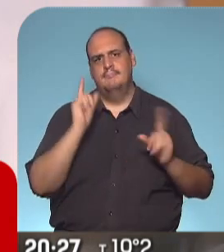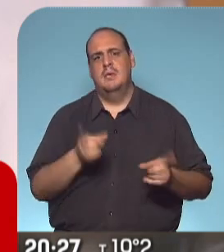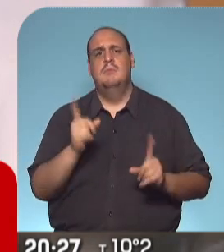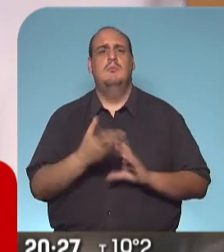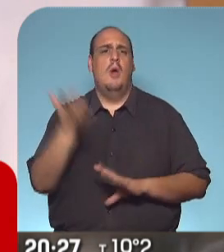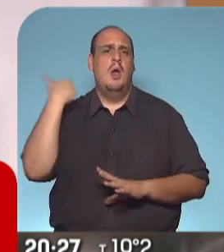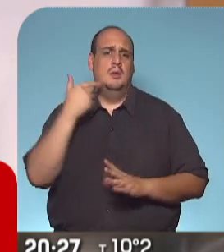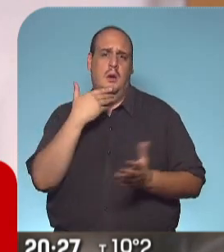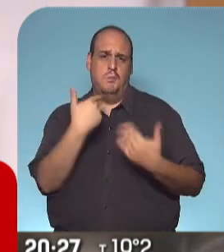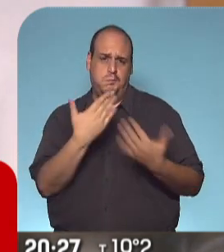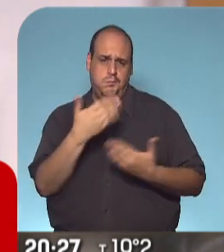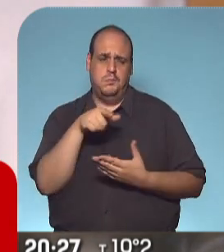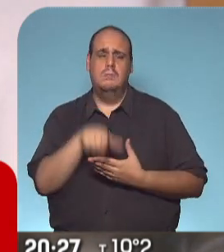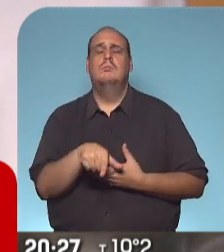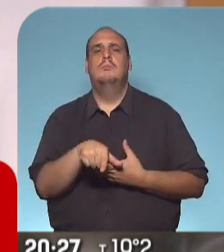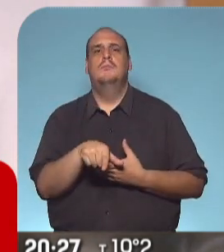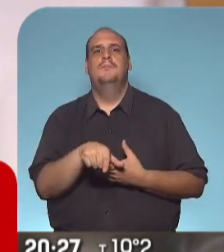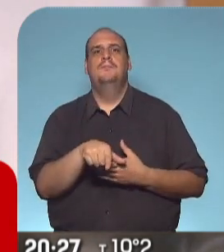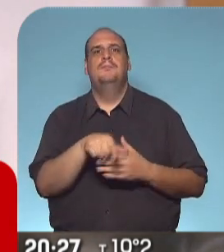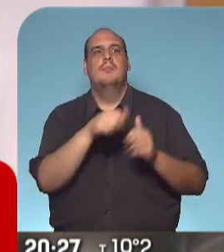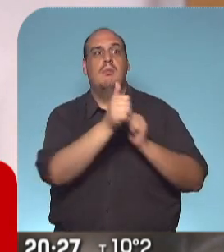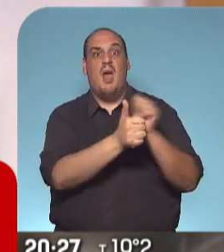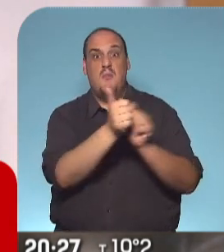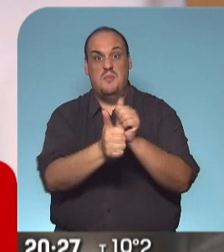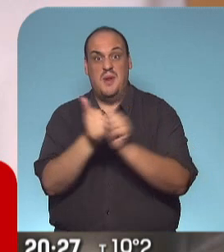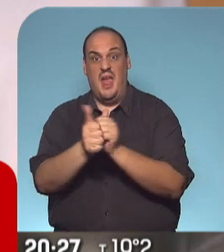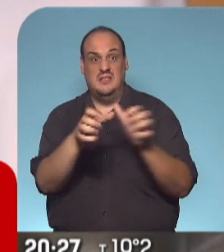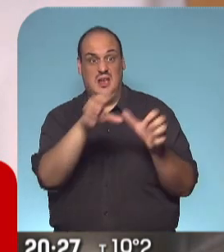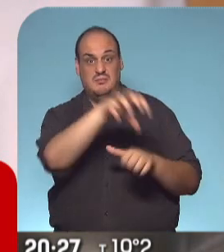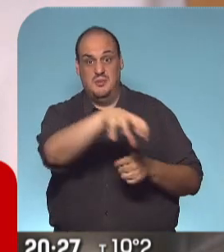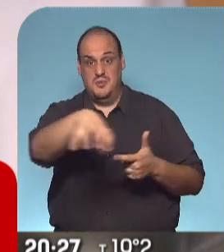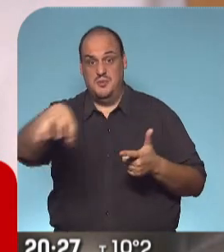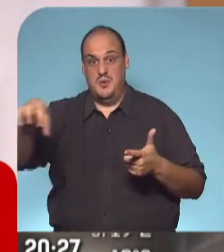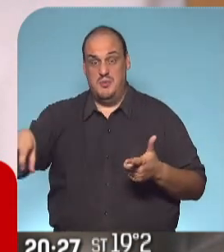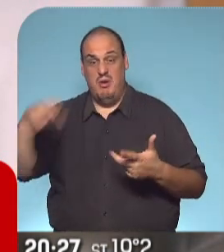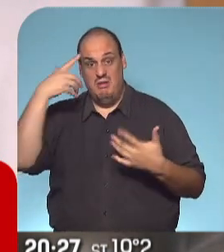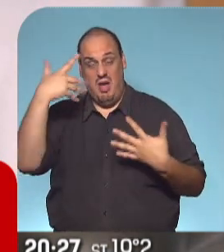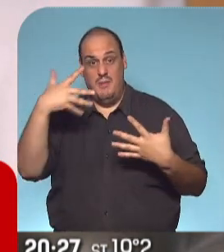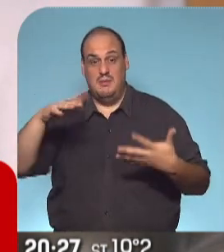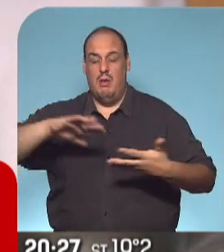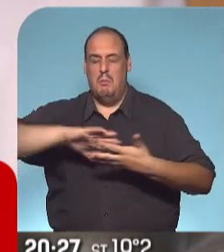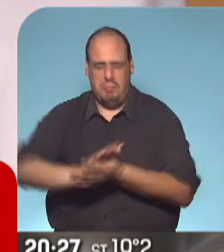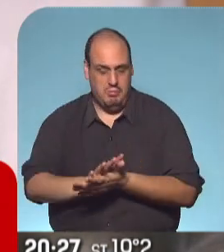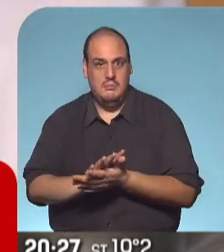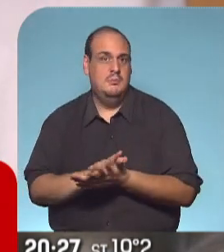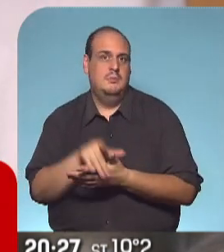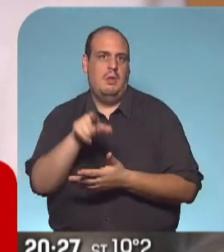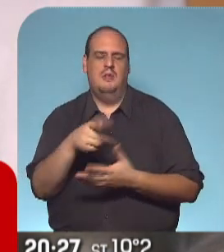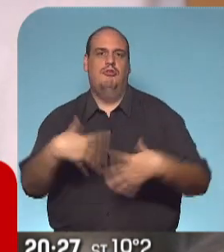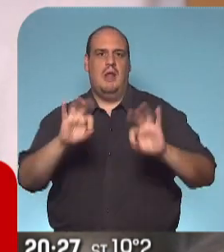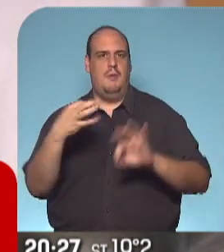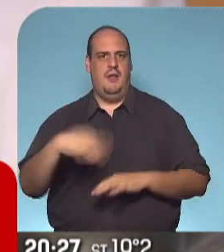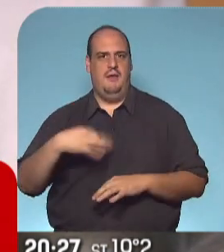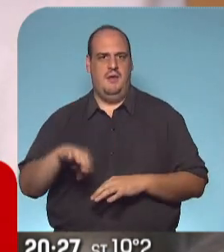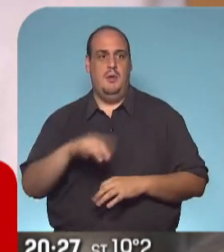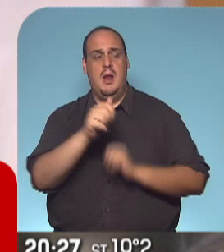muy importante, evitar que haya destrucción de capacidades en el sector privado. Que llegue viva esa industria. Exactamente,